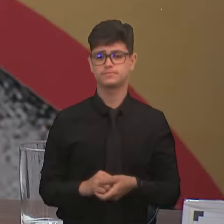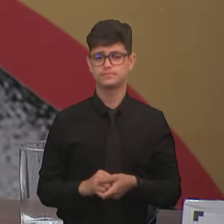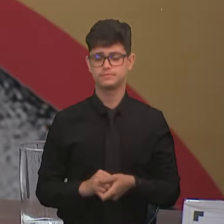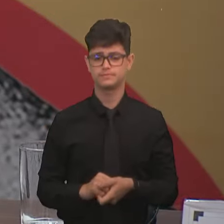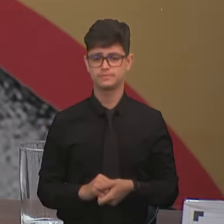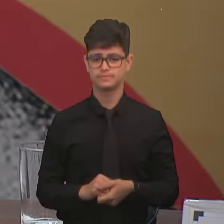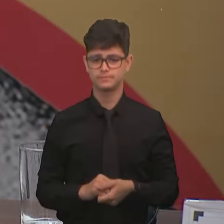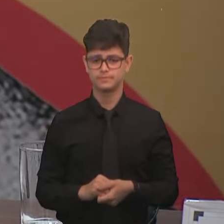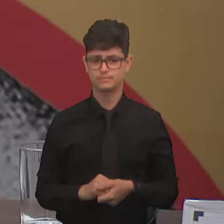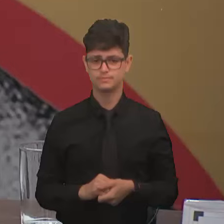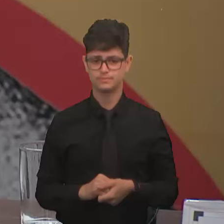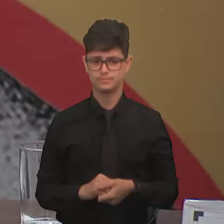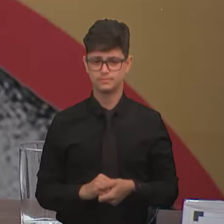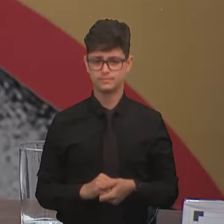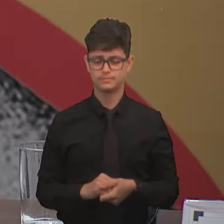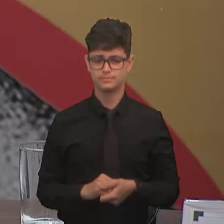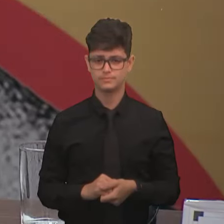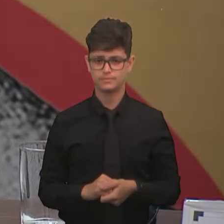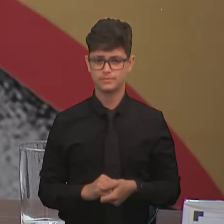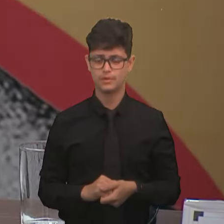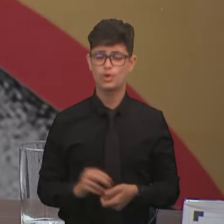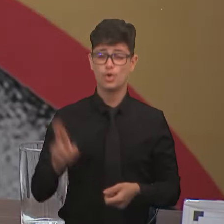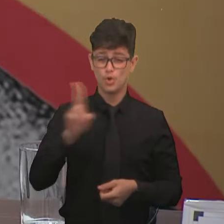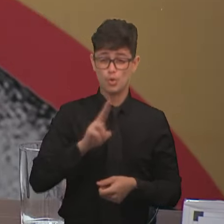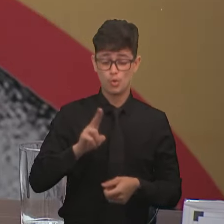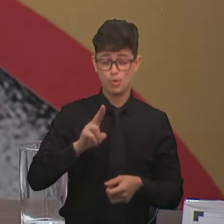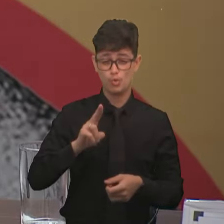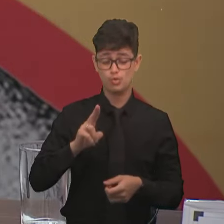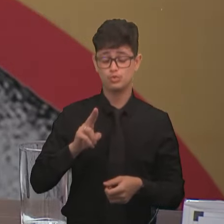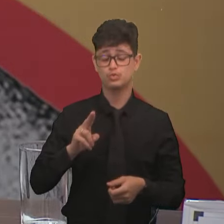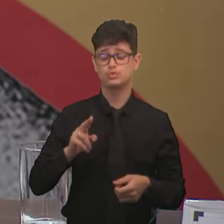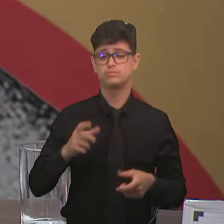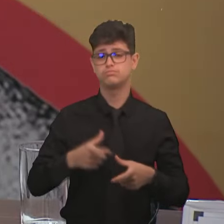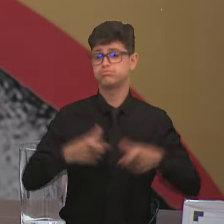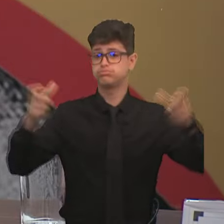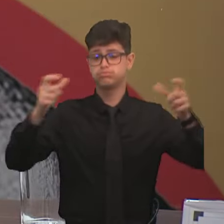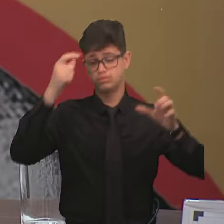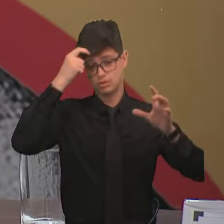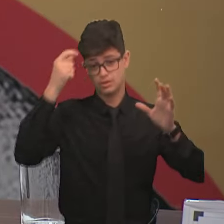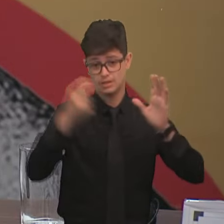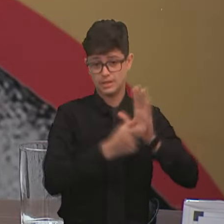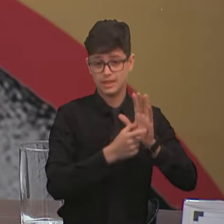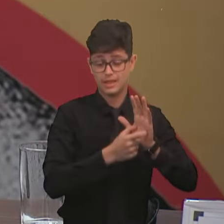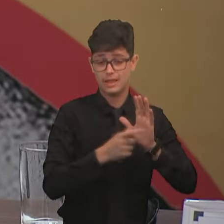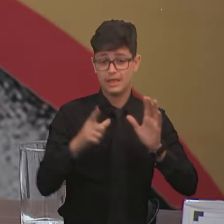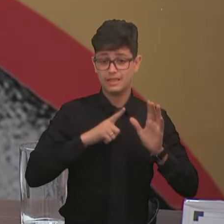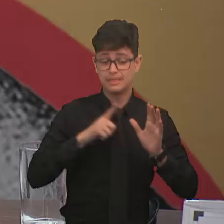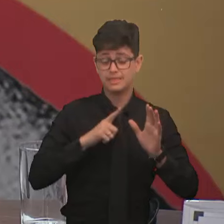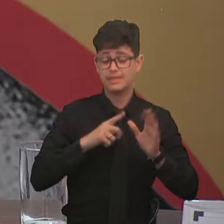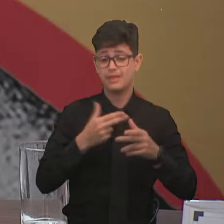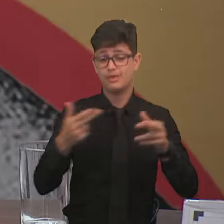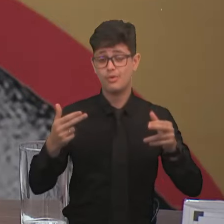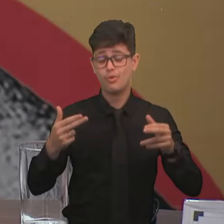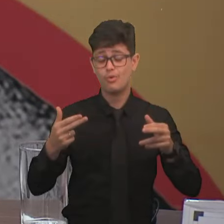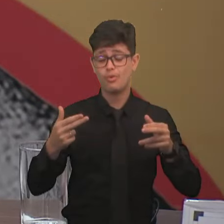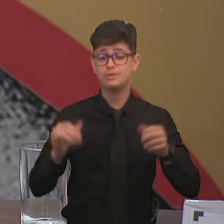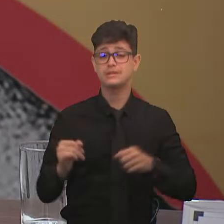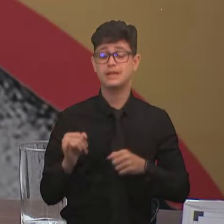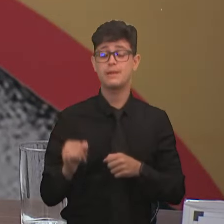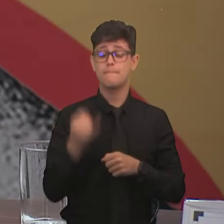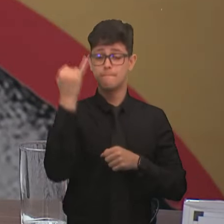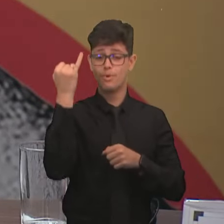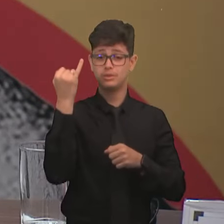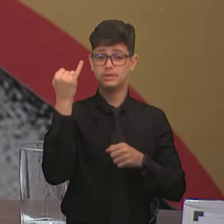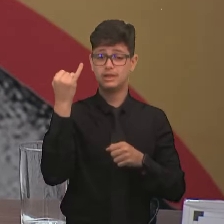en función de esta revolución. Además, el uso generalizado de IA presenta temas importantes sobre la